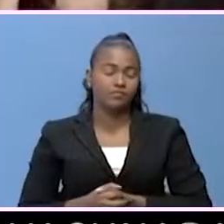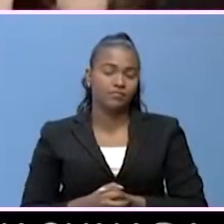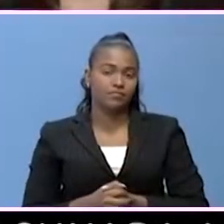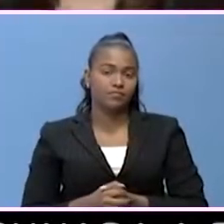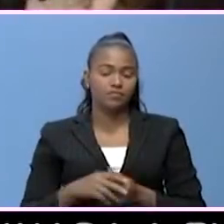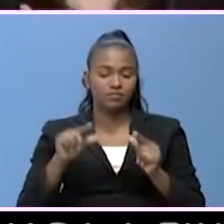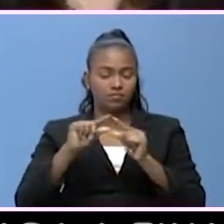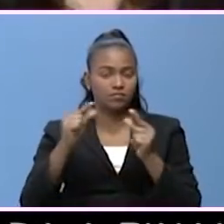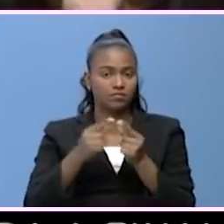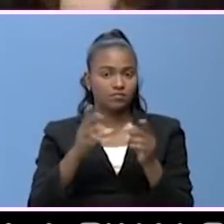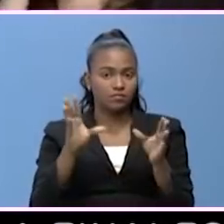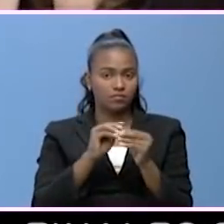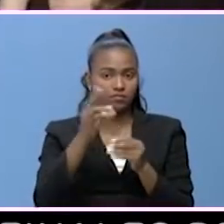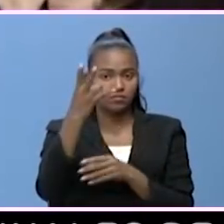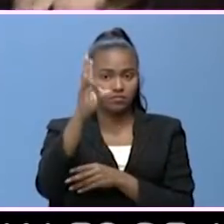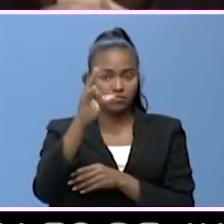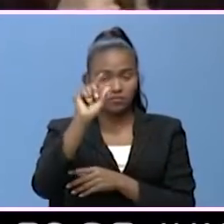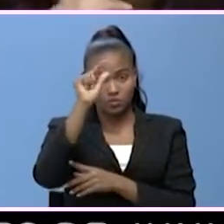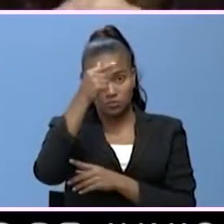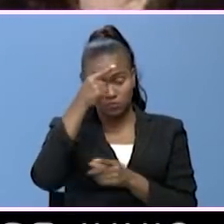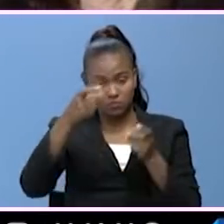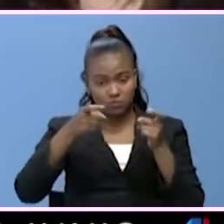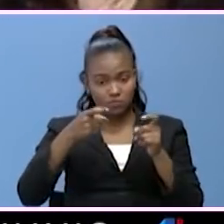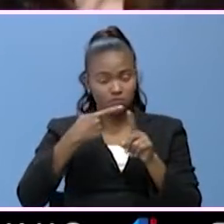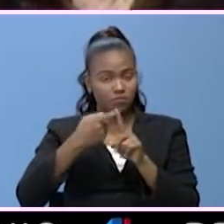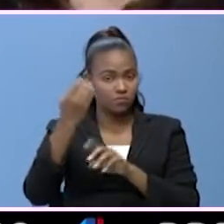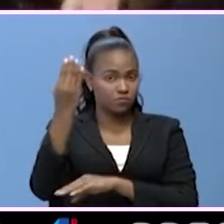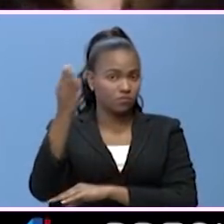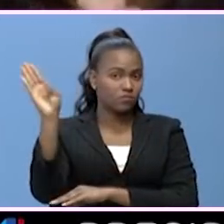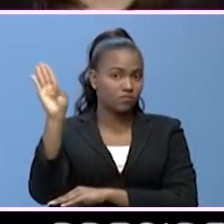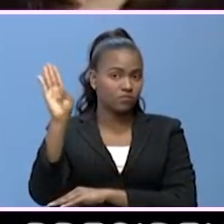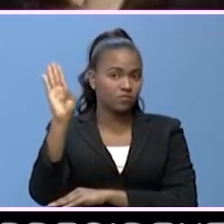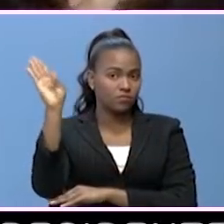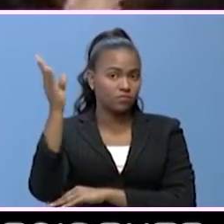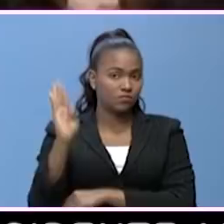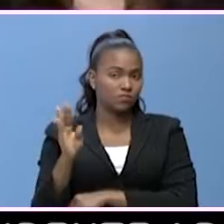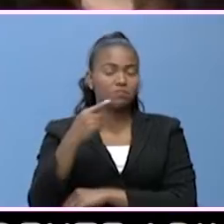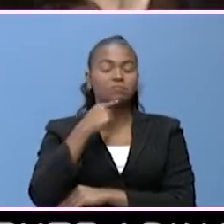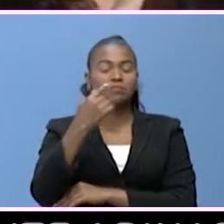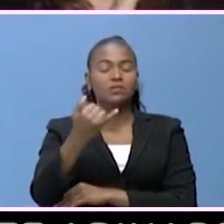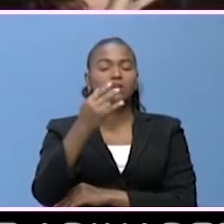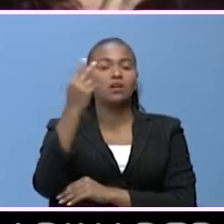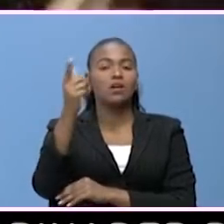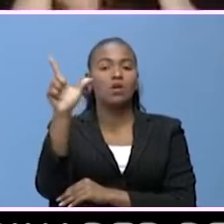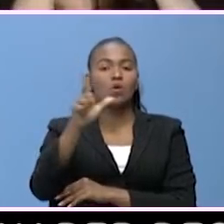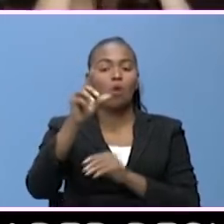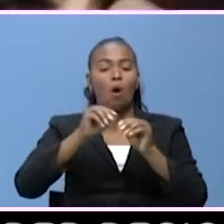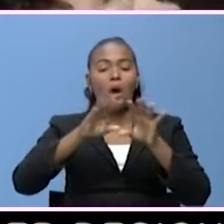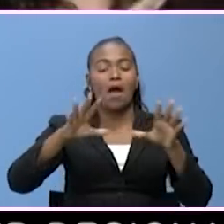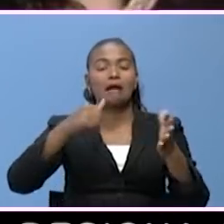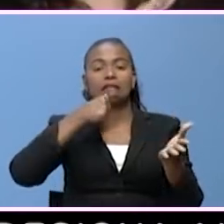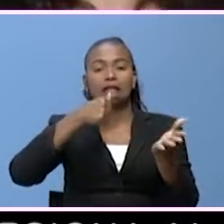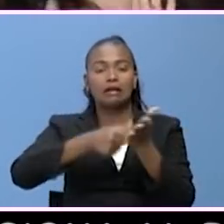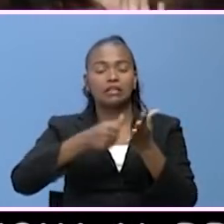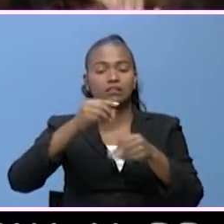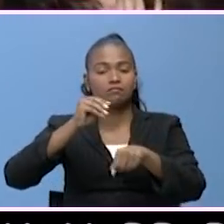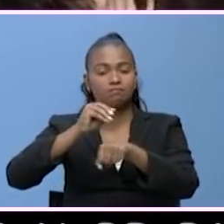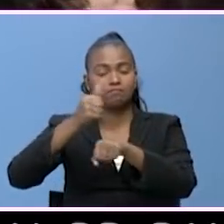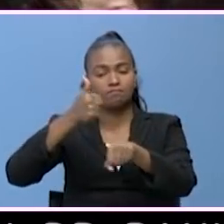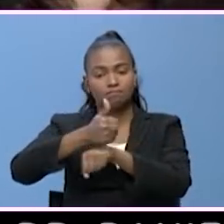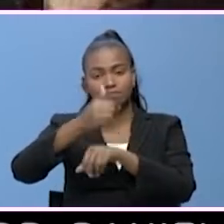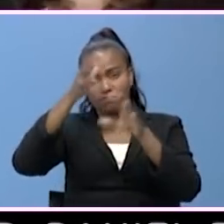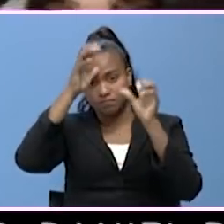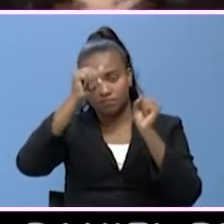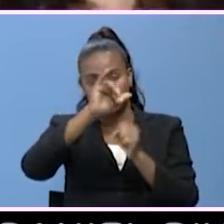Un grupo de 17 gobernadores brasileños divulgó este lunes una carta en la cual acusan al